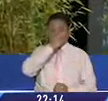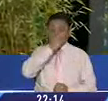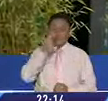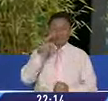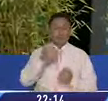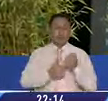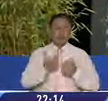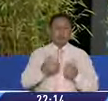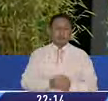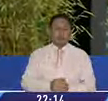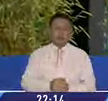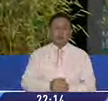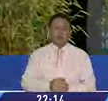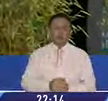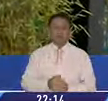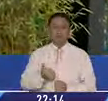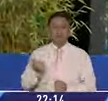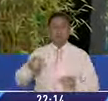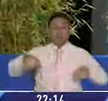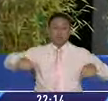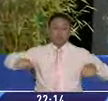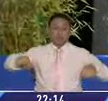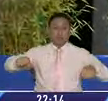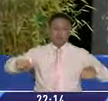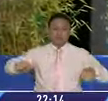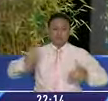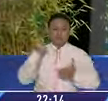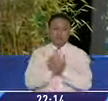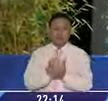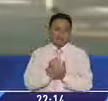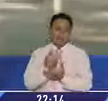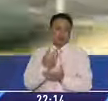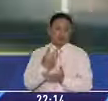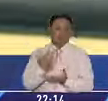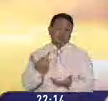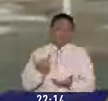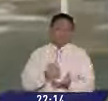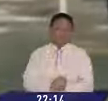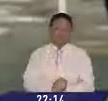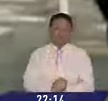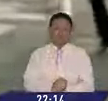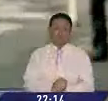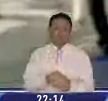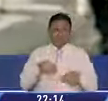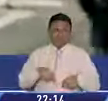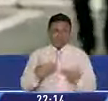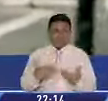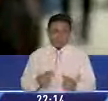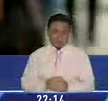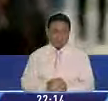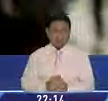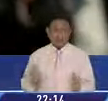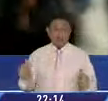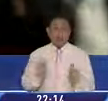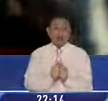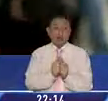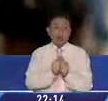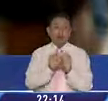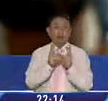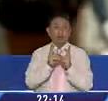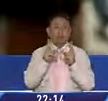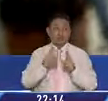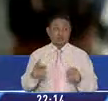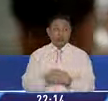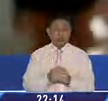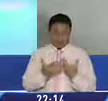vehículo principal para un asalto es la moto sin placas y con dos ocupantes. Que han hecho todos, pero la unión y el acercamiento entre vecinos al